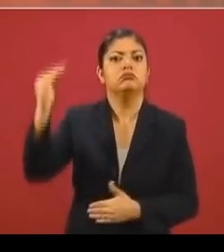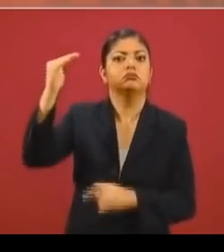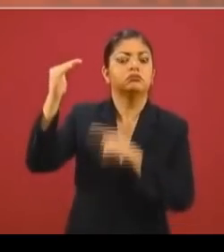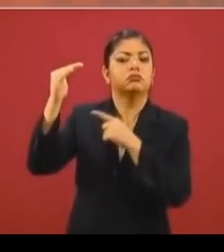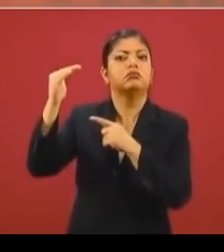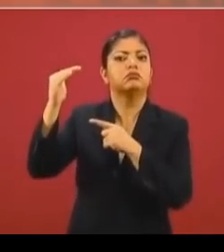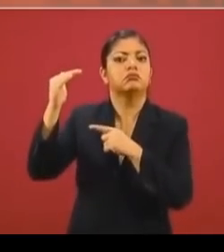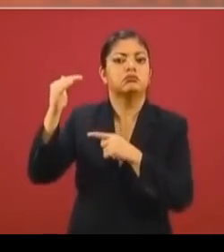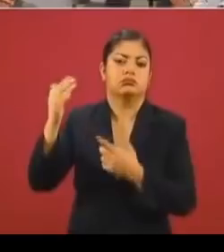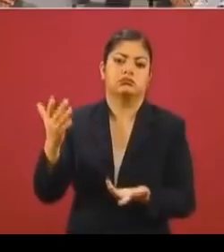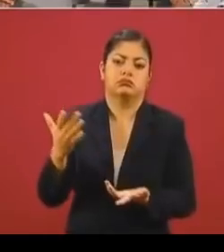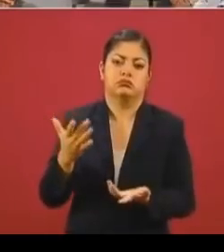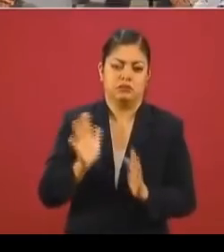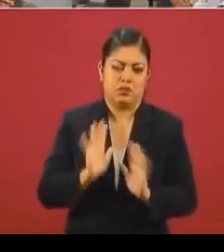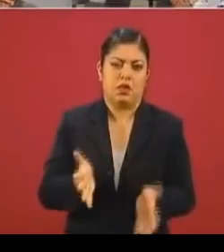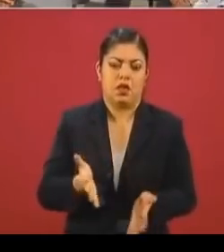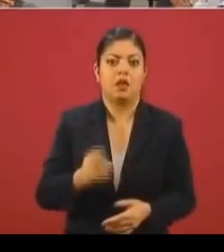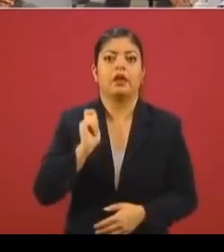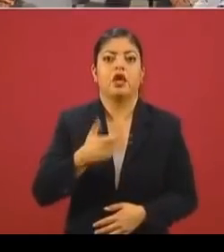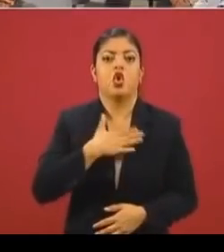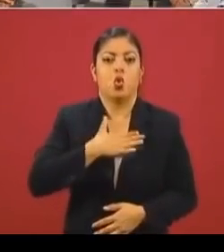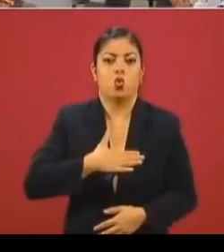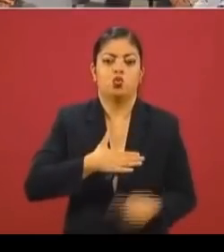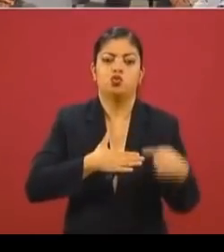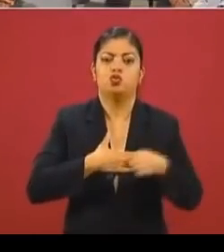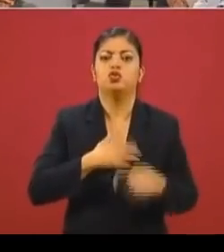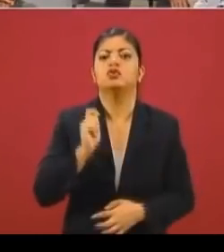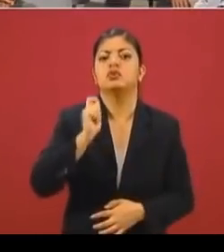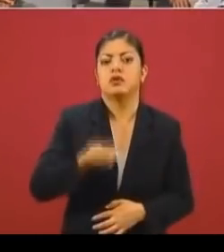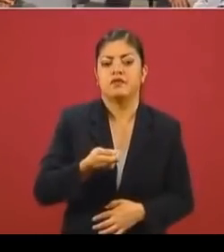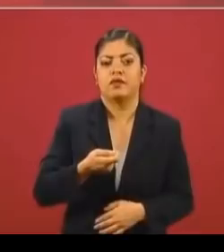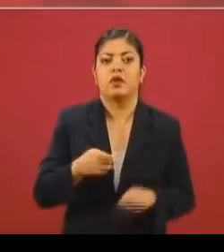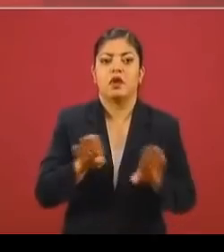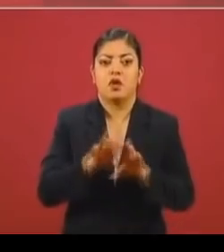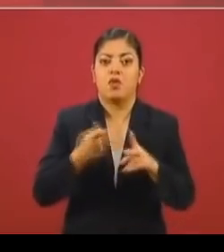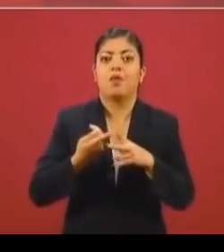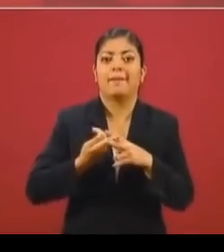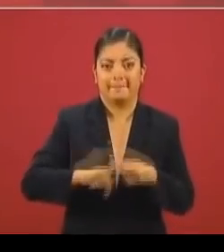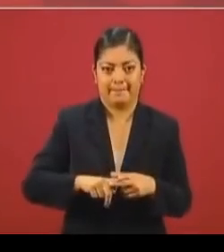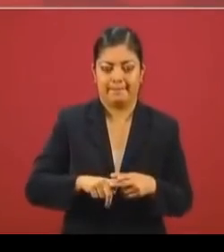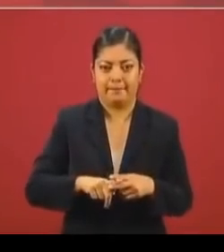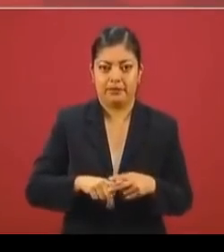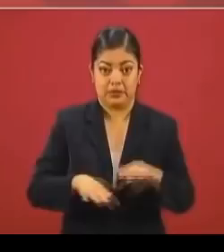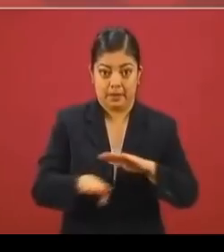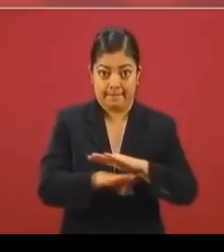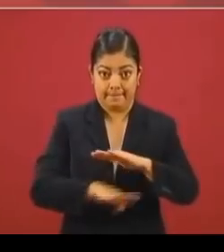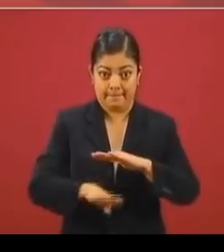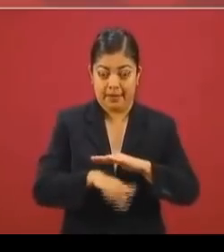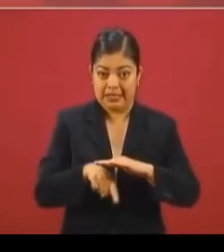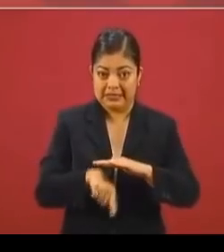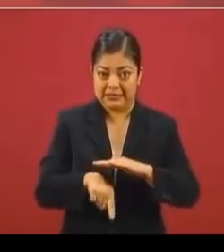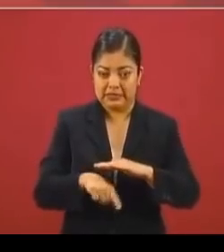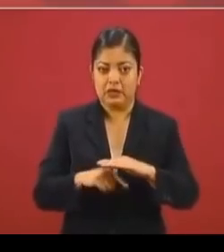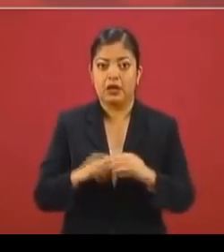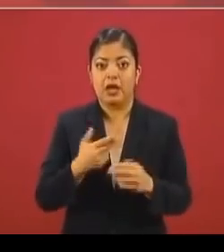Entonces, justicia, que significa empezar de la base hacia la